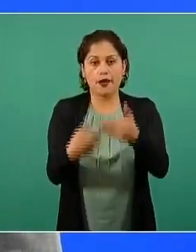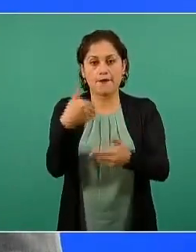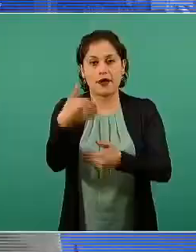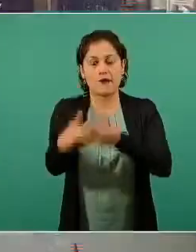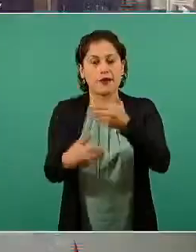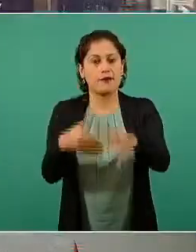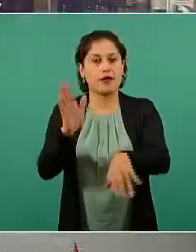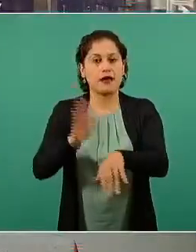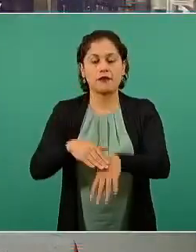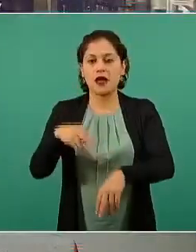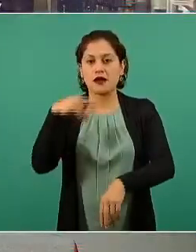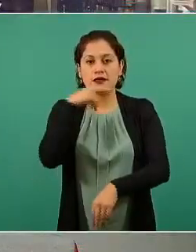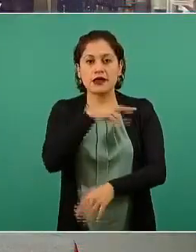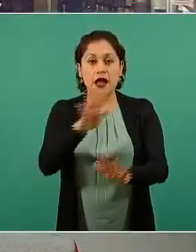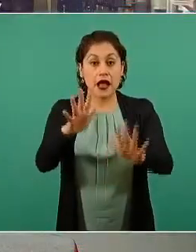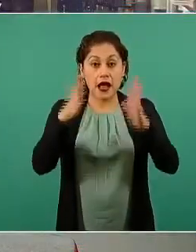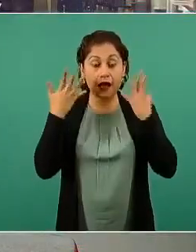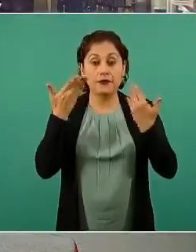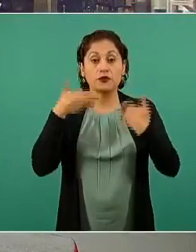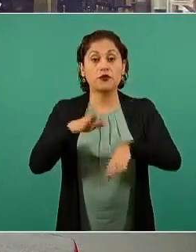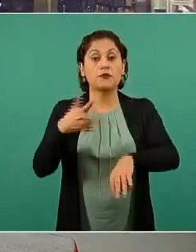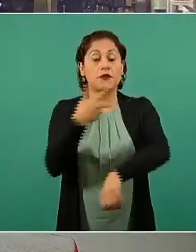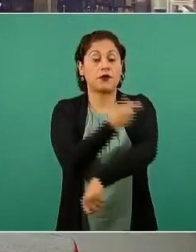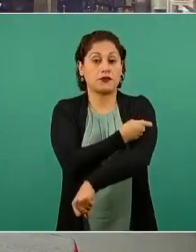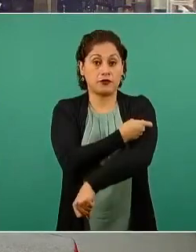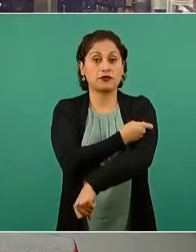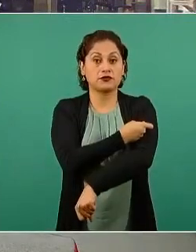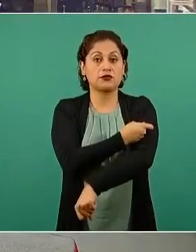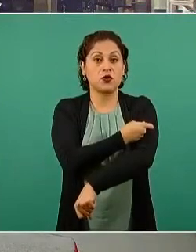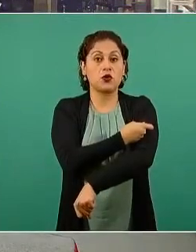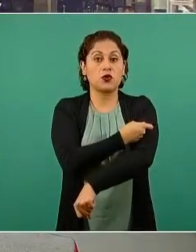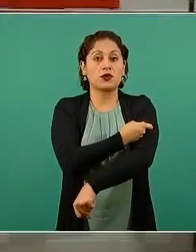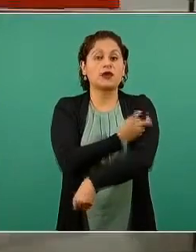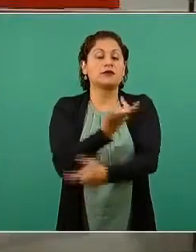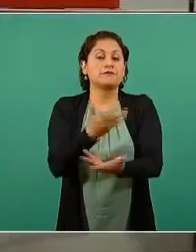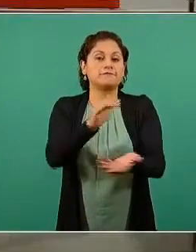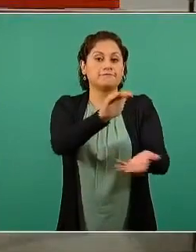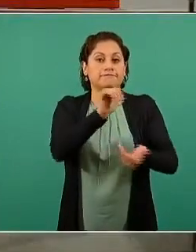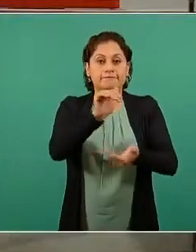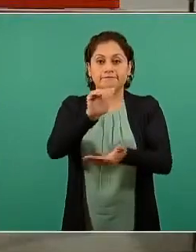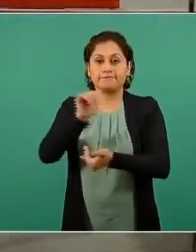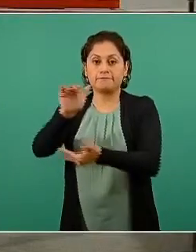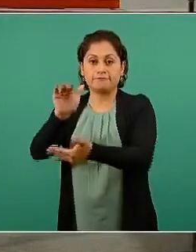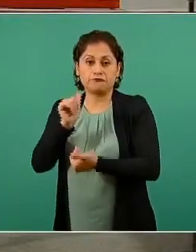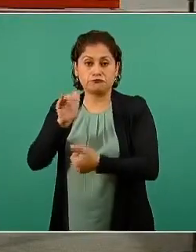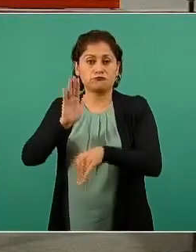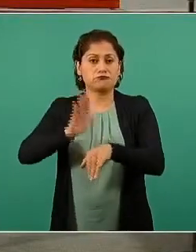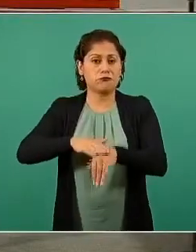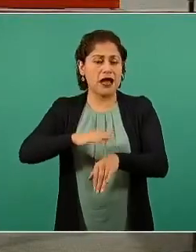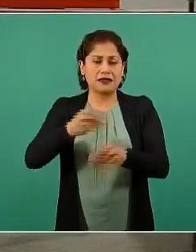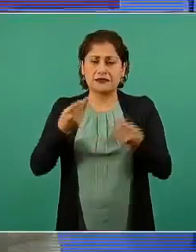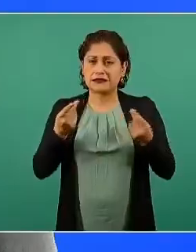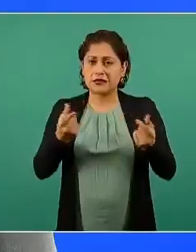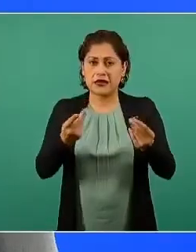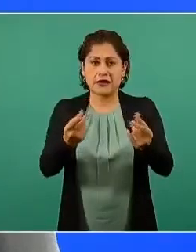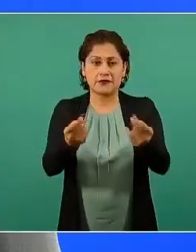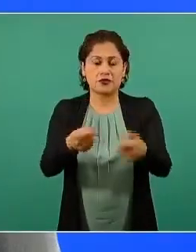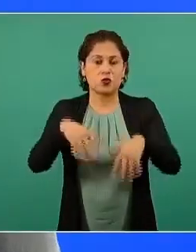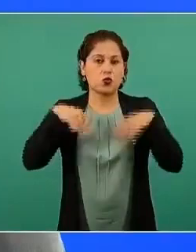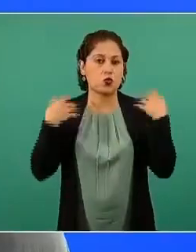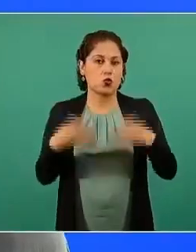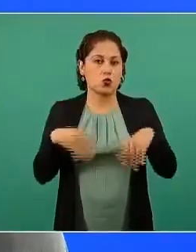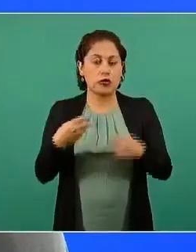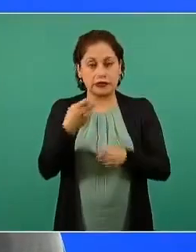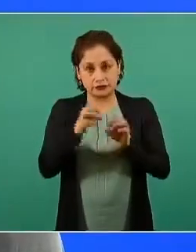en la vacunación y la llegada de vacunas y en la estrategia de vacunación, y eso es muy